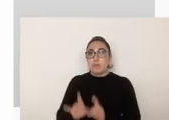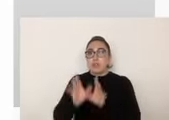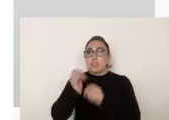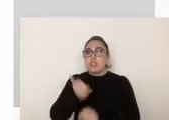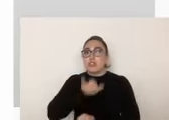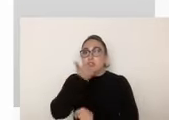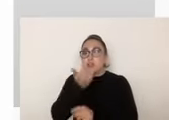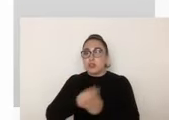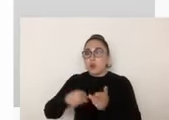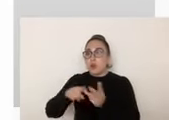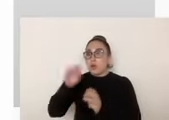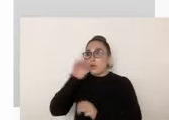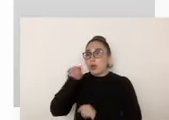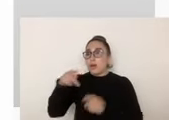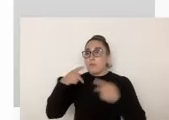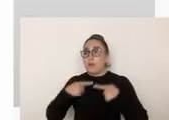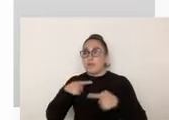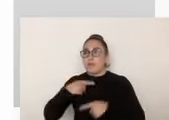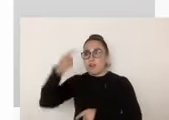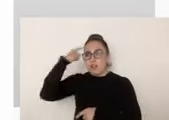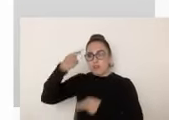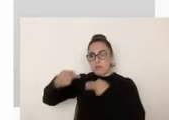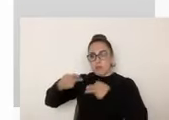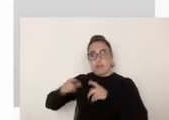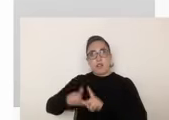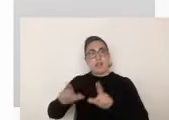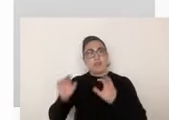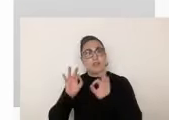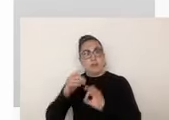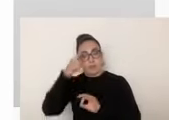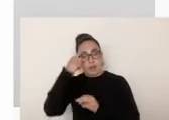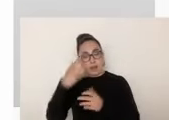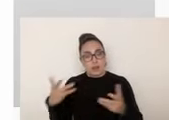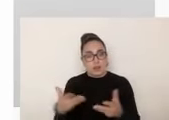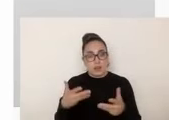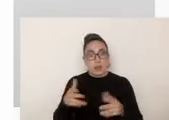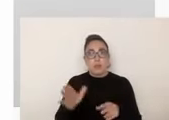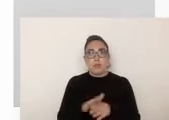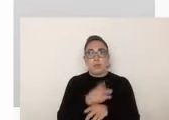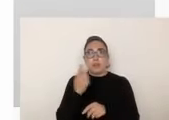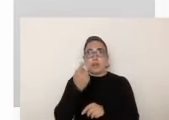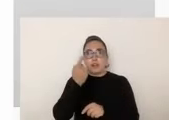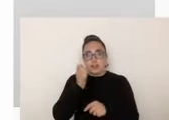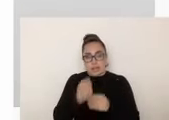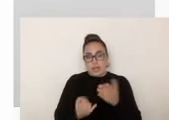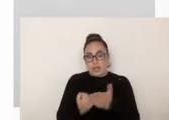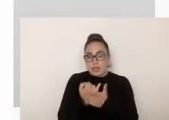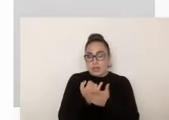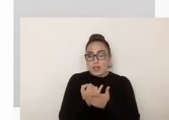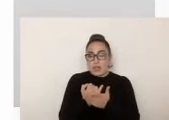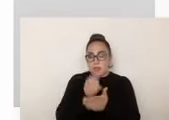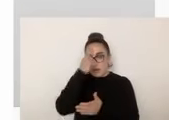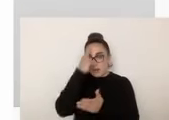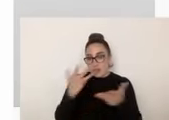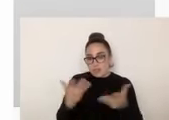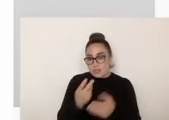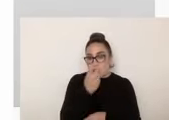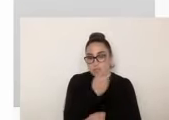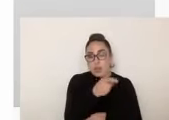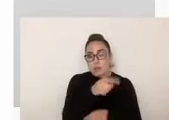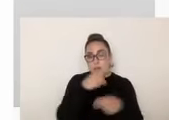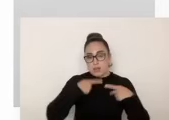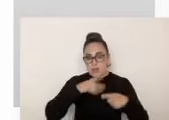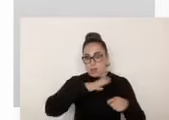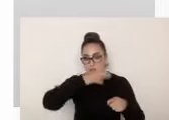de conocimiento que tenía la persona. Esos son propiedades inmanentes porque acompañan a la conducta. El sujeto que lleva a cabo la conducta tiene conocimiento,